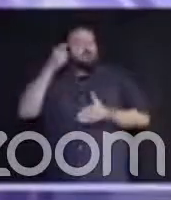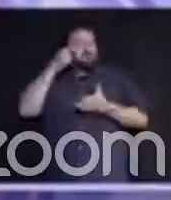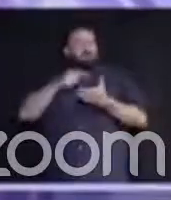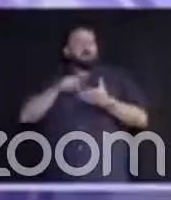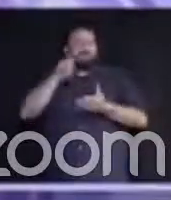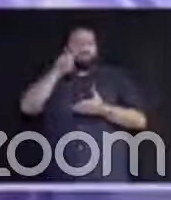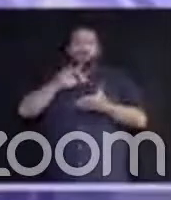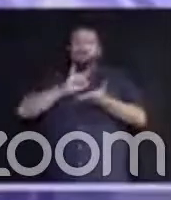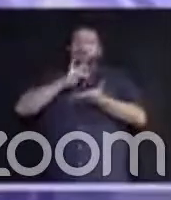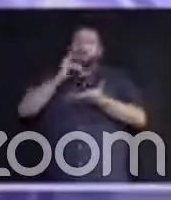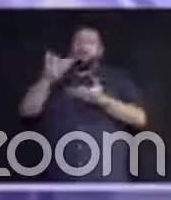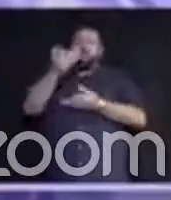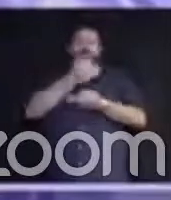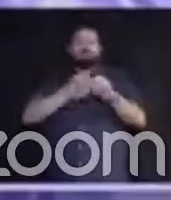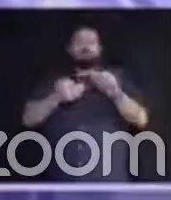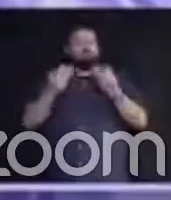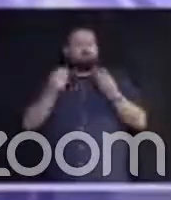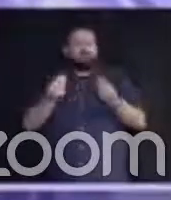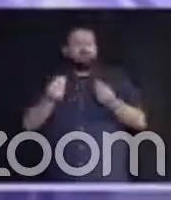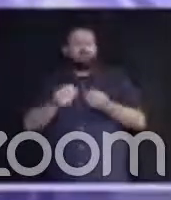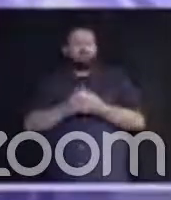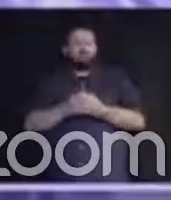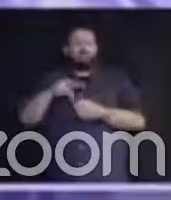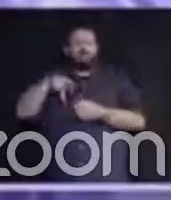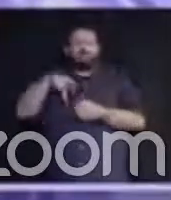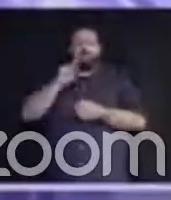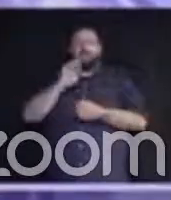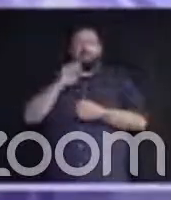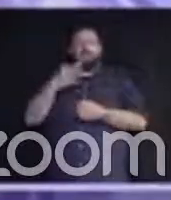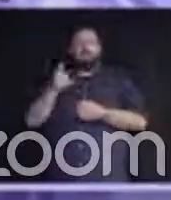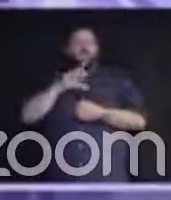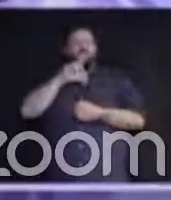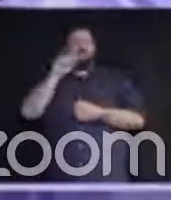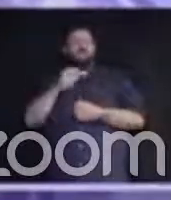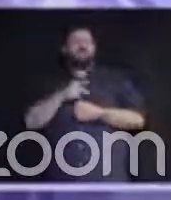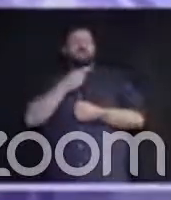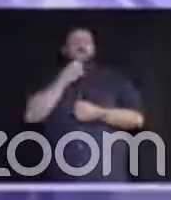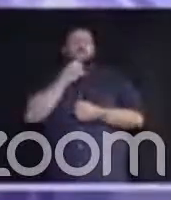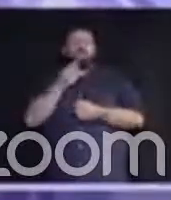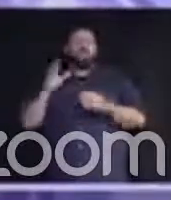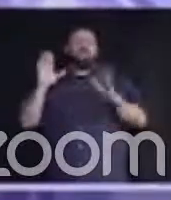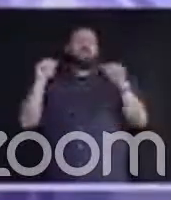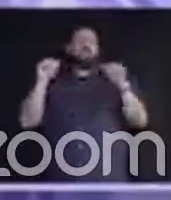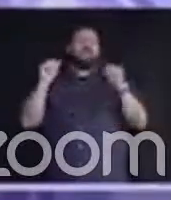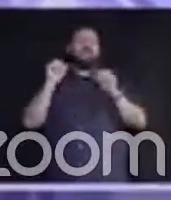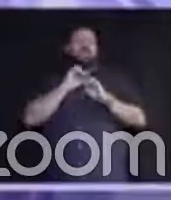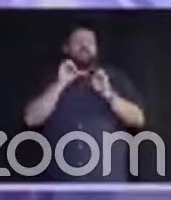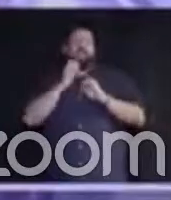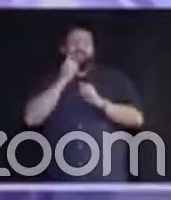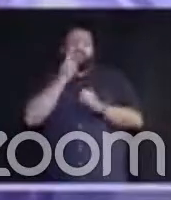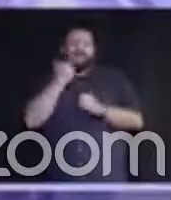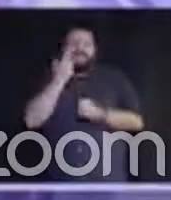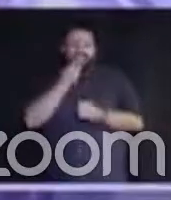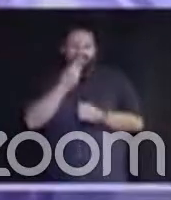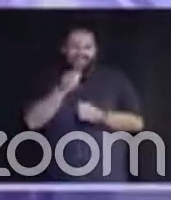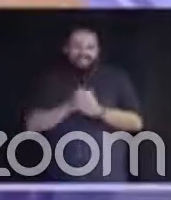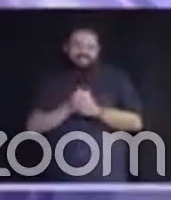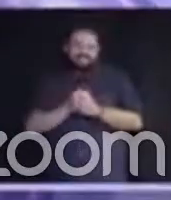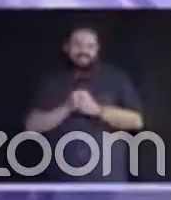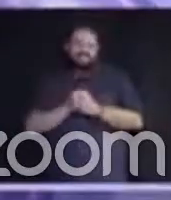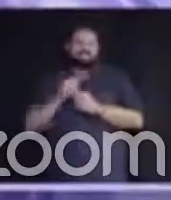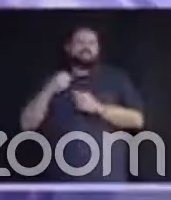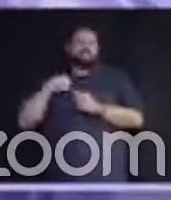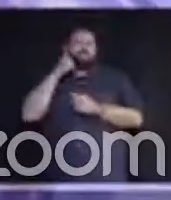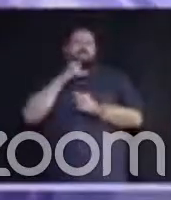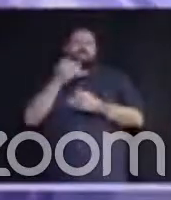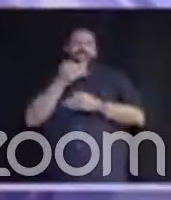agradecer muchísimo, yo y Kenia. Luego dice que no la dejo despedirse. ¿Quieres decir algo? Te voy a dar un coscorrompo con